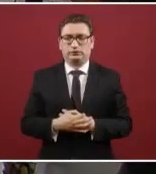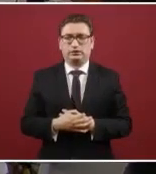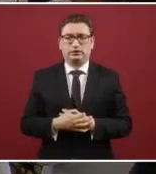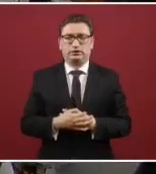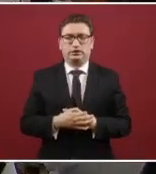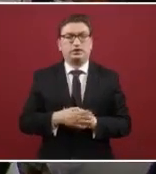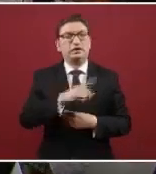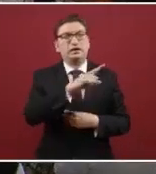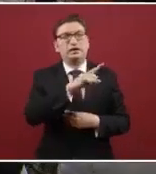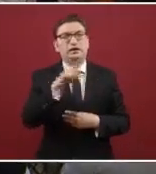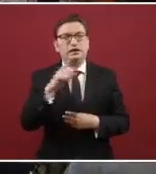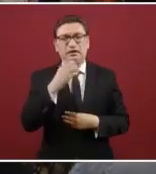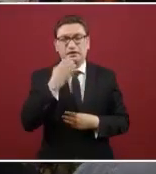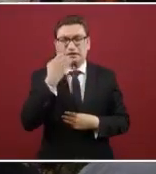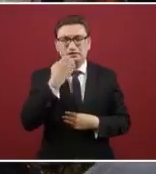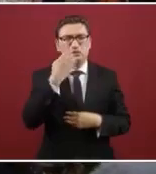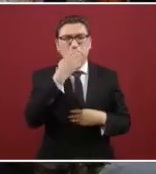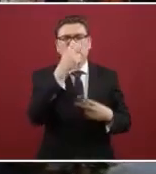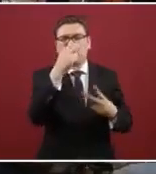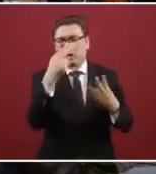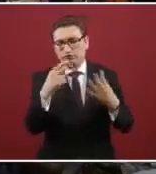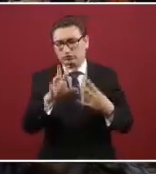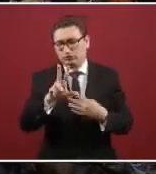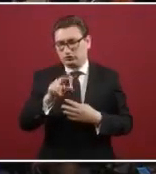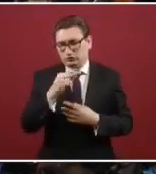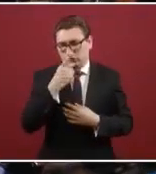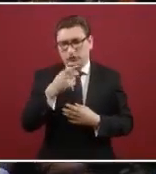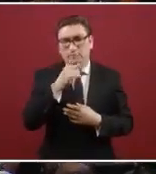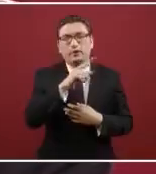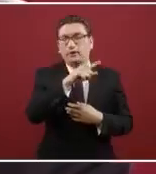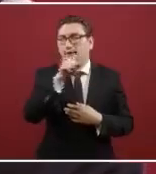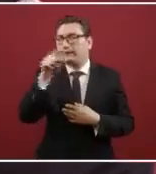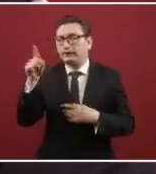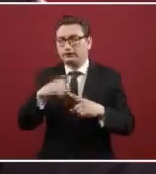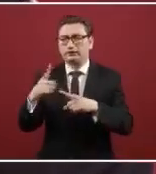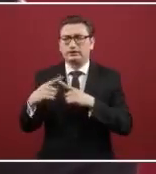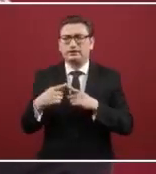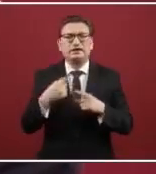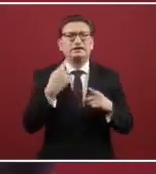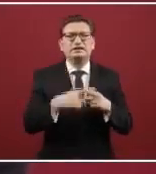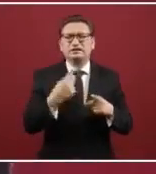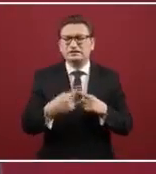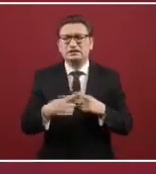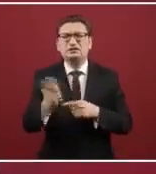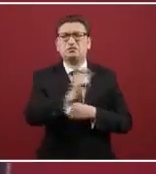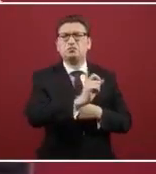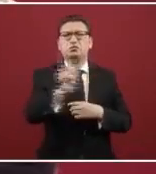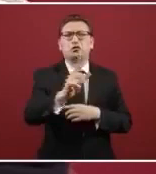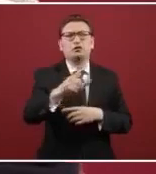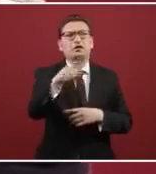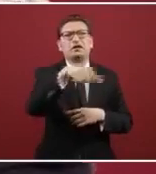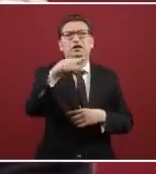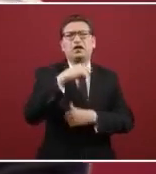todos los de las escuelas, ya ni tampoco voy a mencionarlas, pues. ¿Quiénes eran los profesionales que